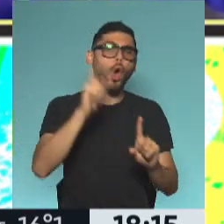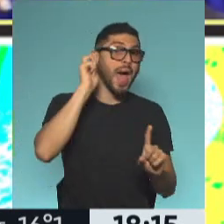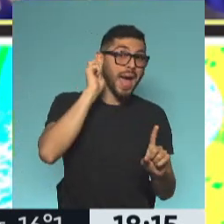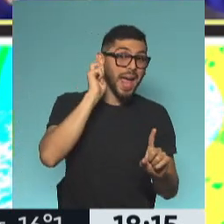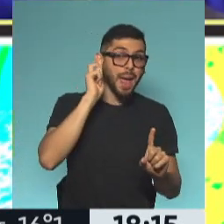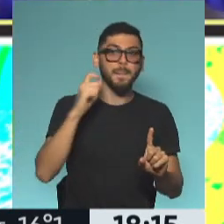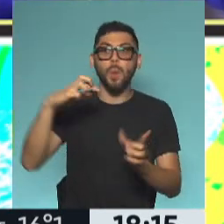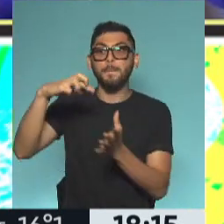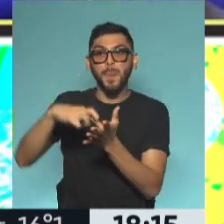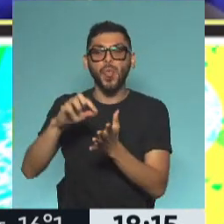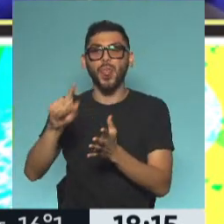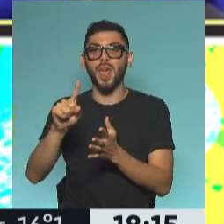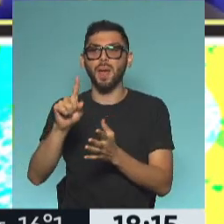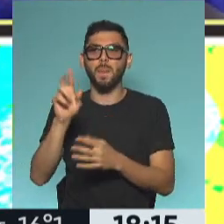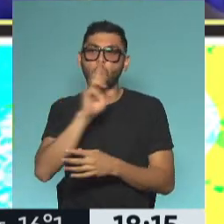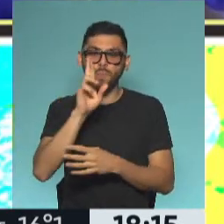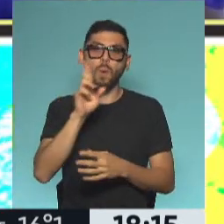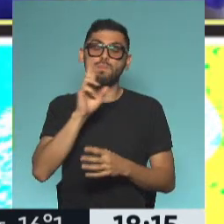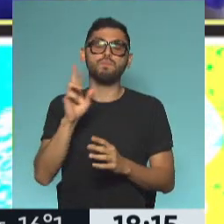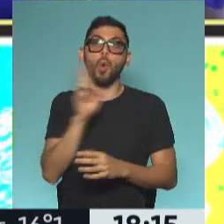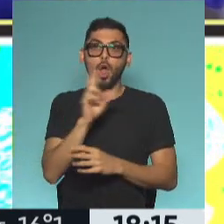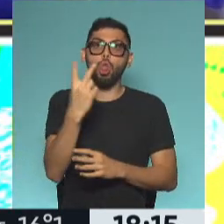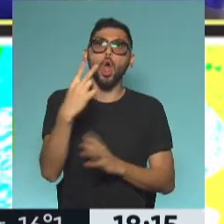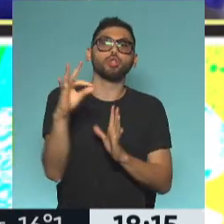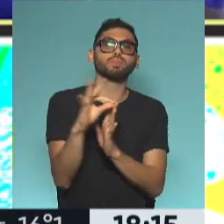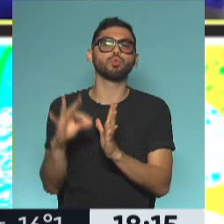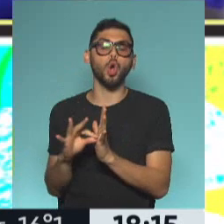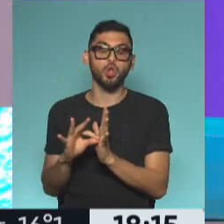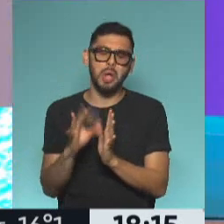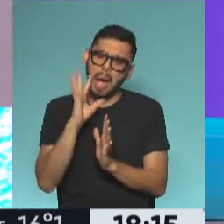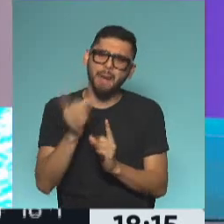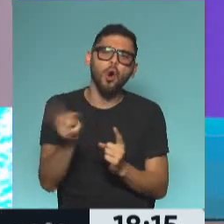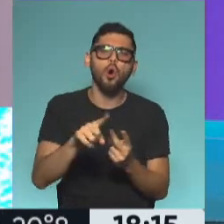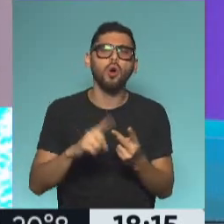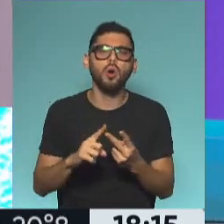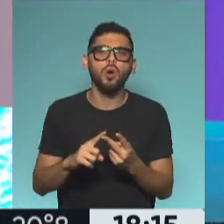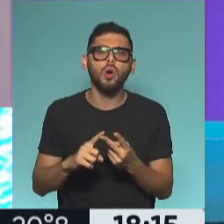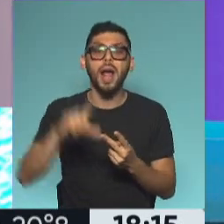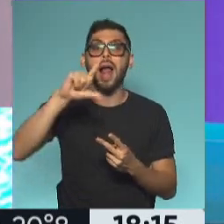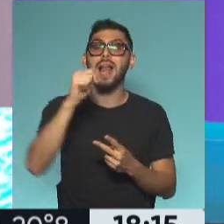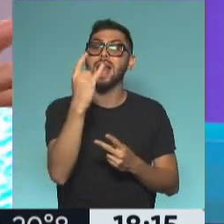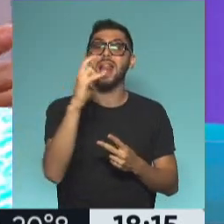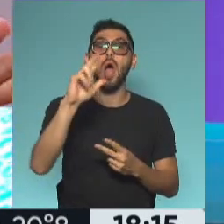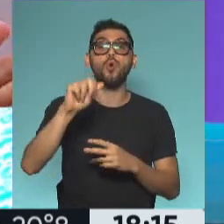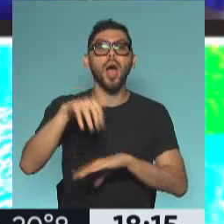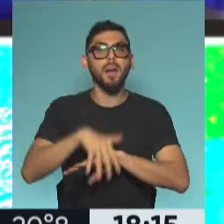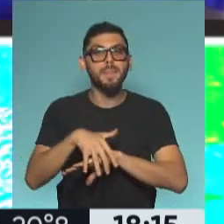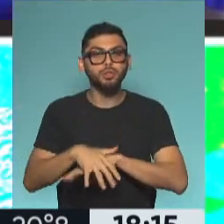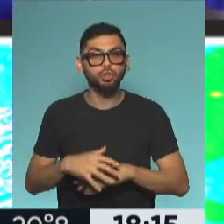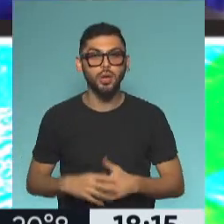mujer. O sea, como que hay dos, la mujer tiene dos. Ok, ¿alguien más? Laura, ¿Misiones? Laura. Es que está la próstata y es